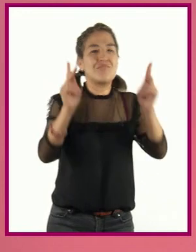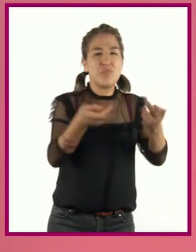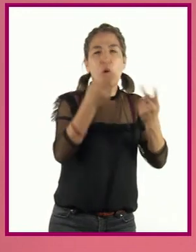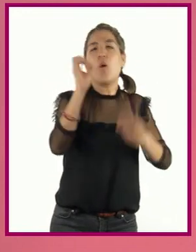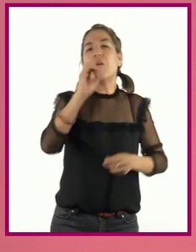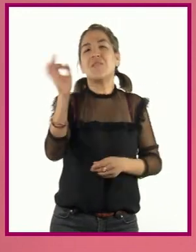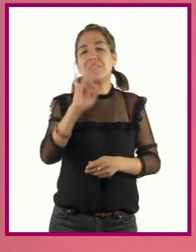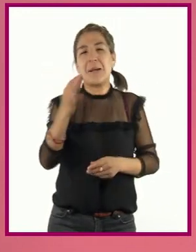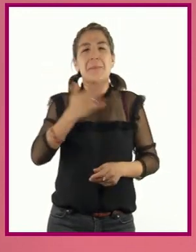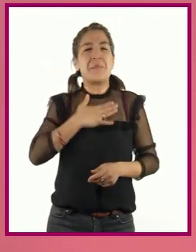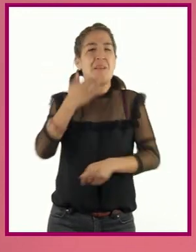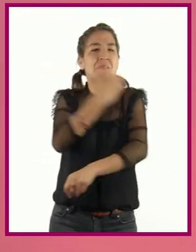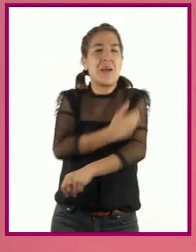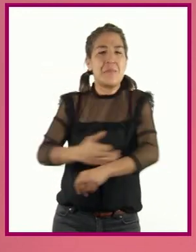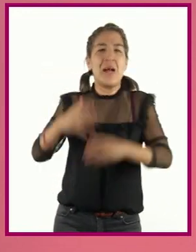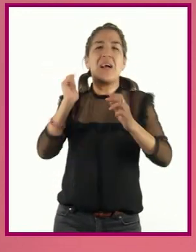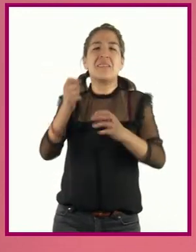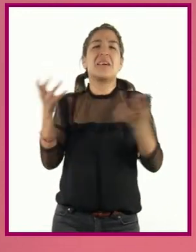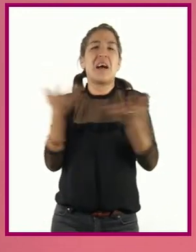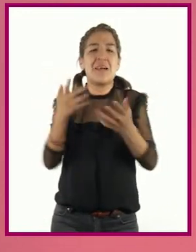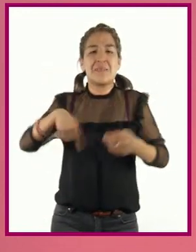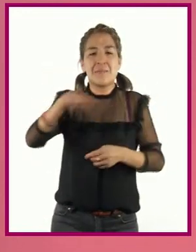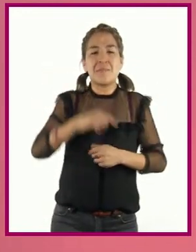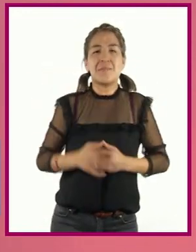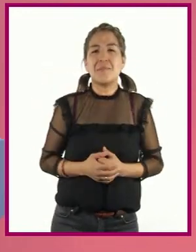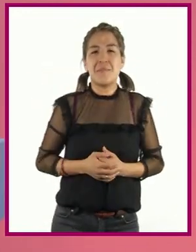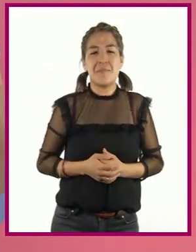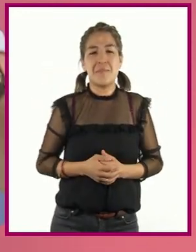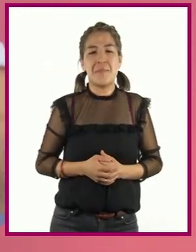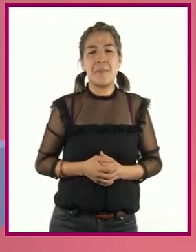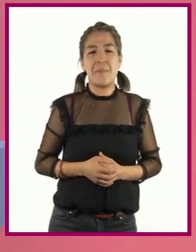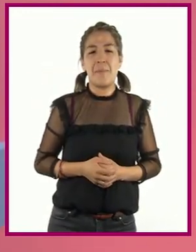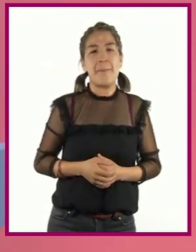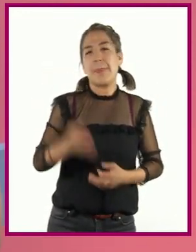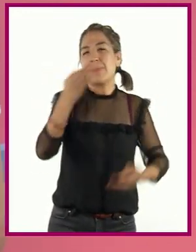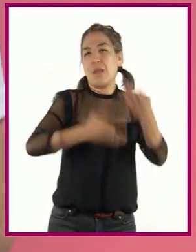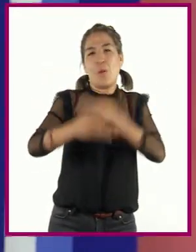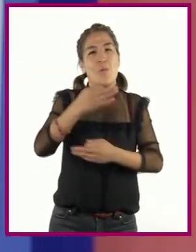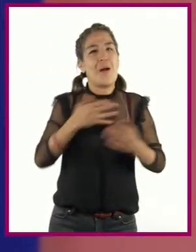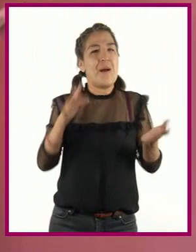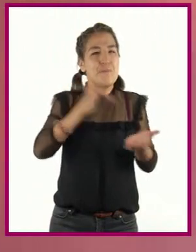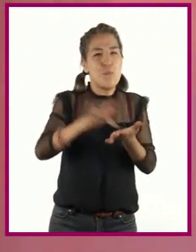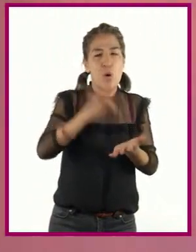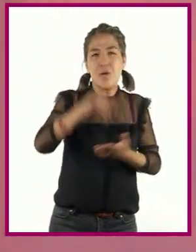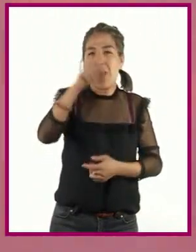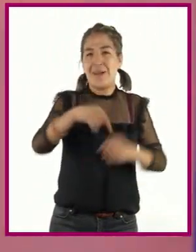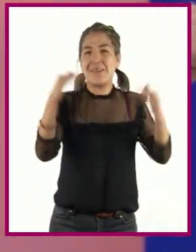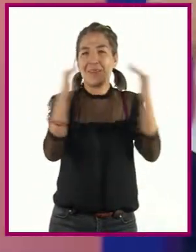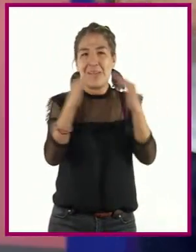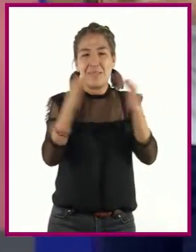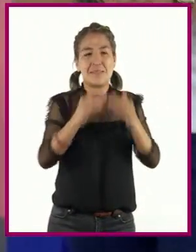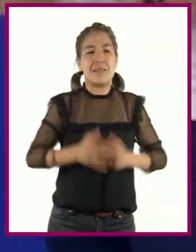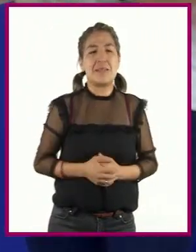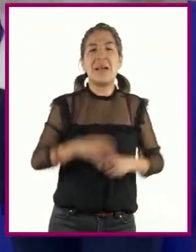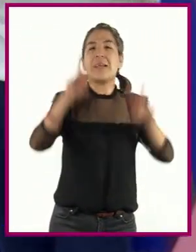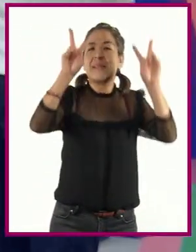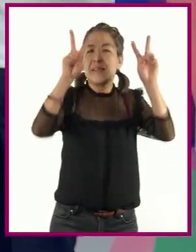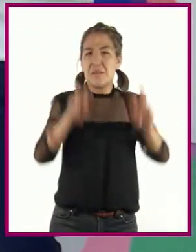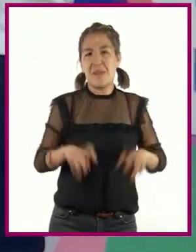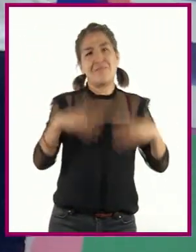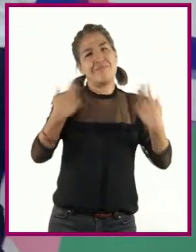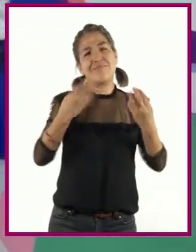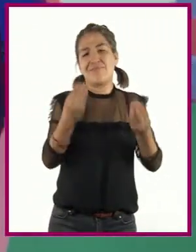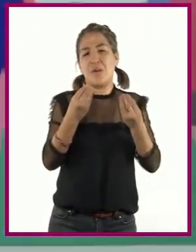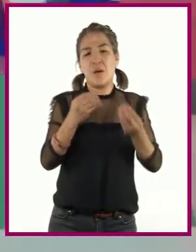más lejos con mi familia, haría una sobre todos deben ayudar en casa. Así es, temáticas hay